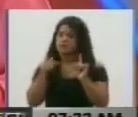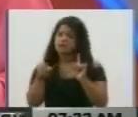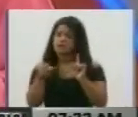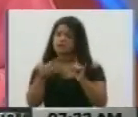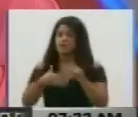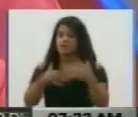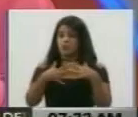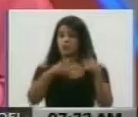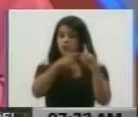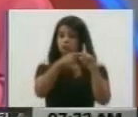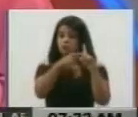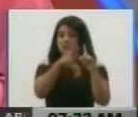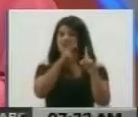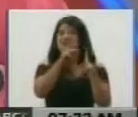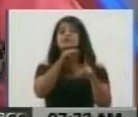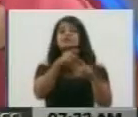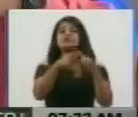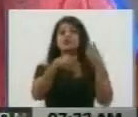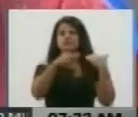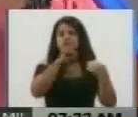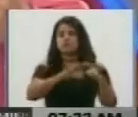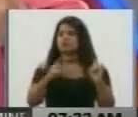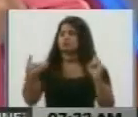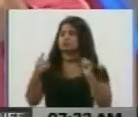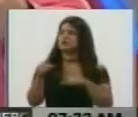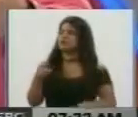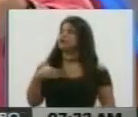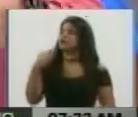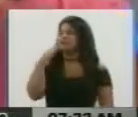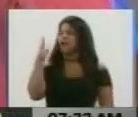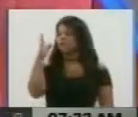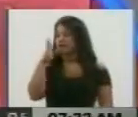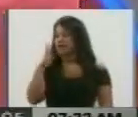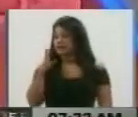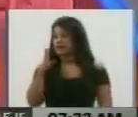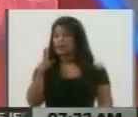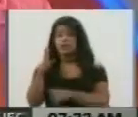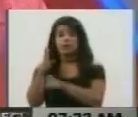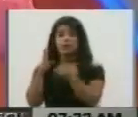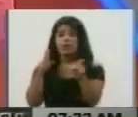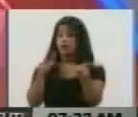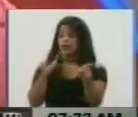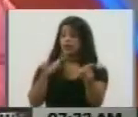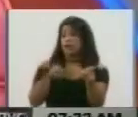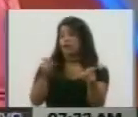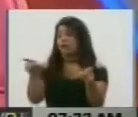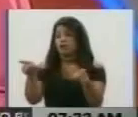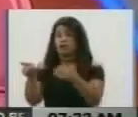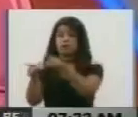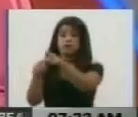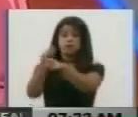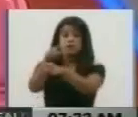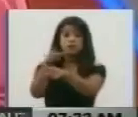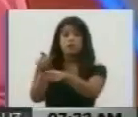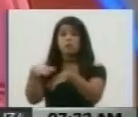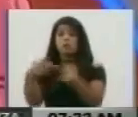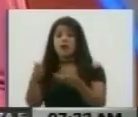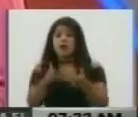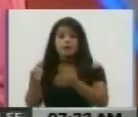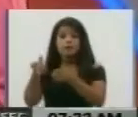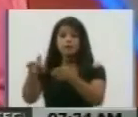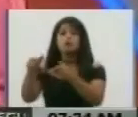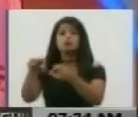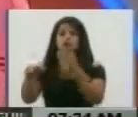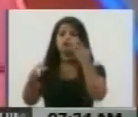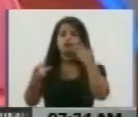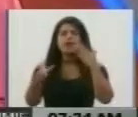Unidos, nosotros sabemos que hacia donde vaya Brasil, hacia allá irá el resto de América Latina. ¿Por qué?